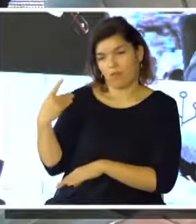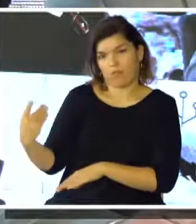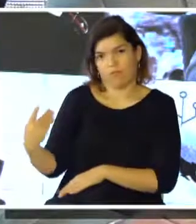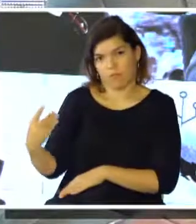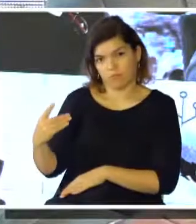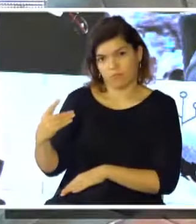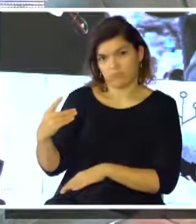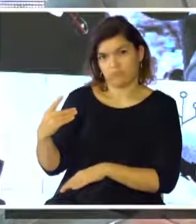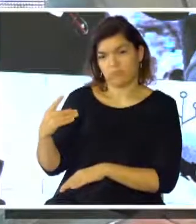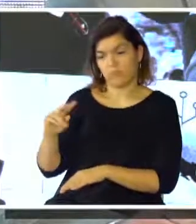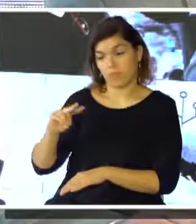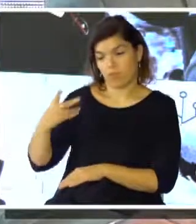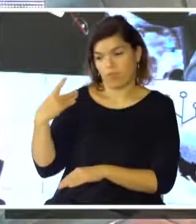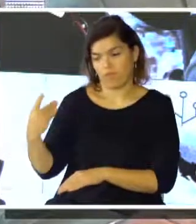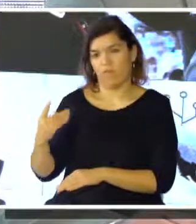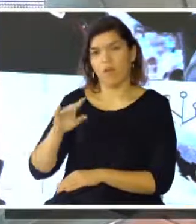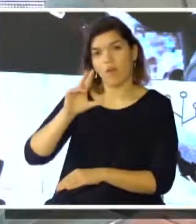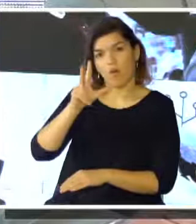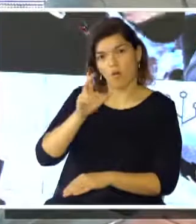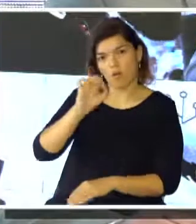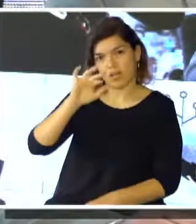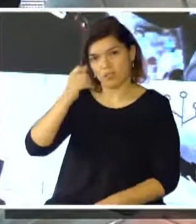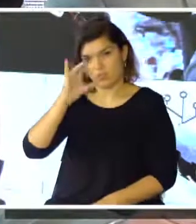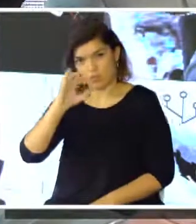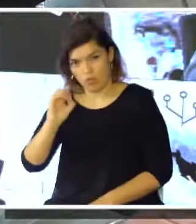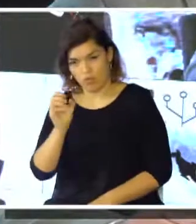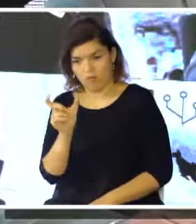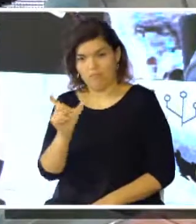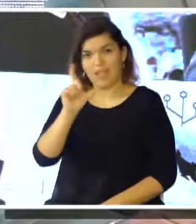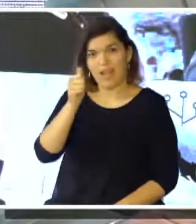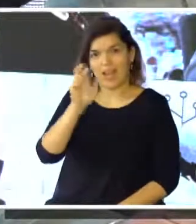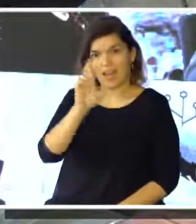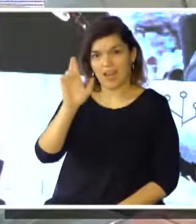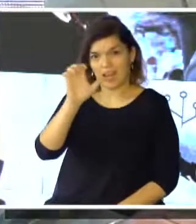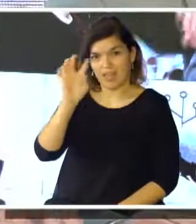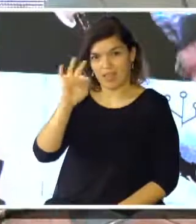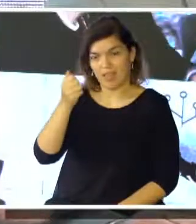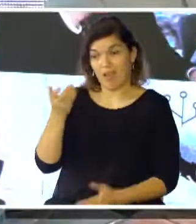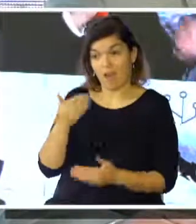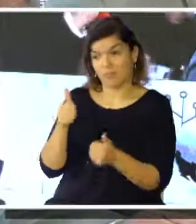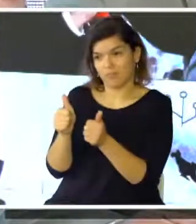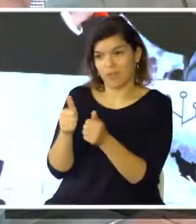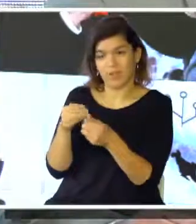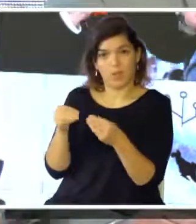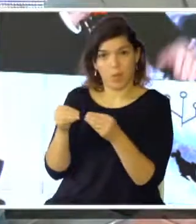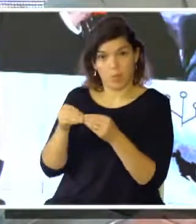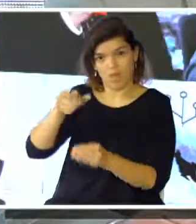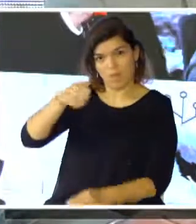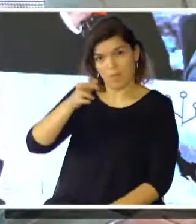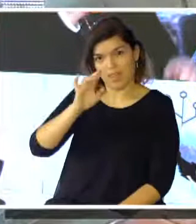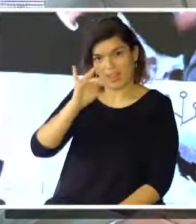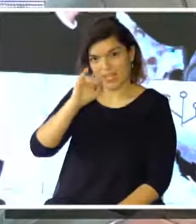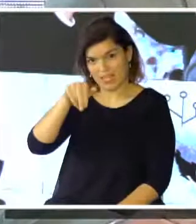segundo de mauricio era horacio rodríguez larreta que hoy es el par de daniel martínez aka que se lleva muy bien